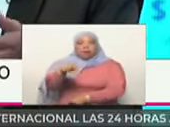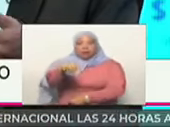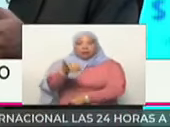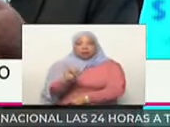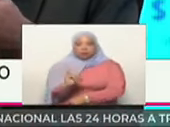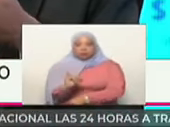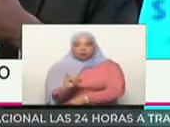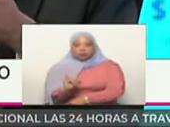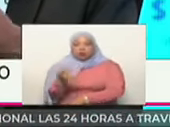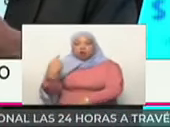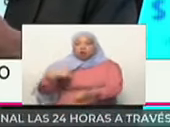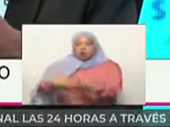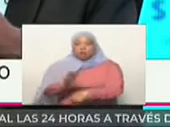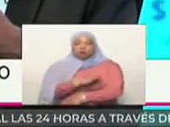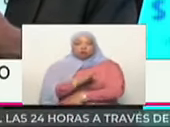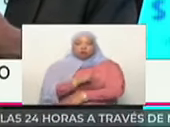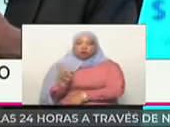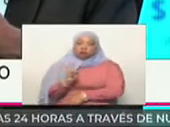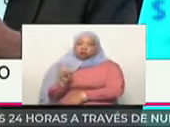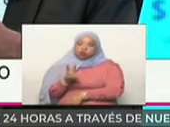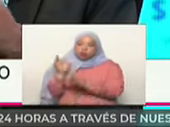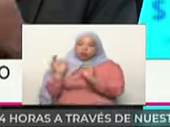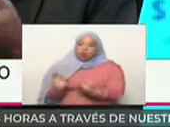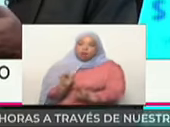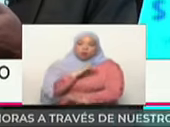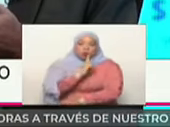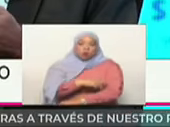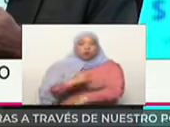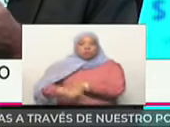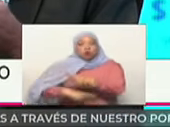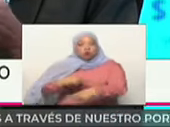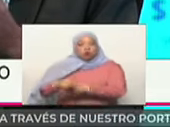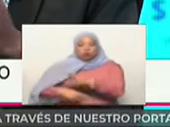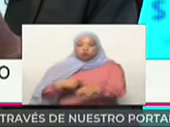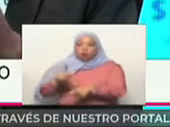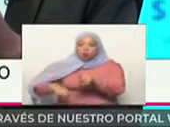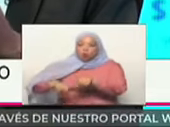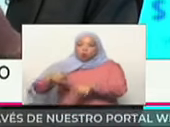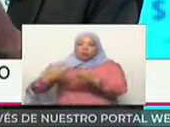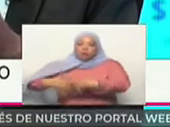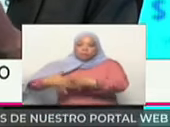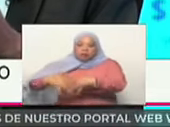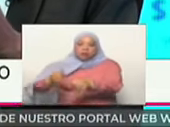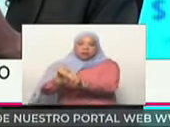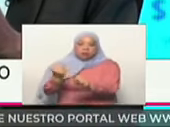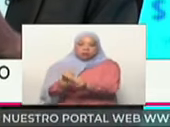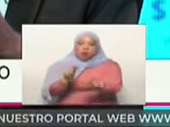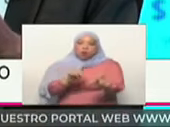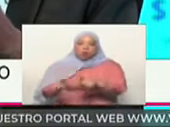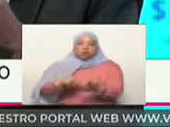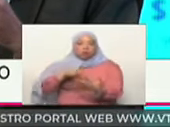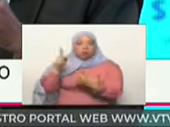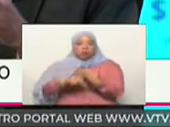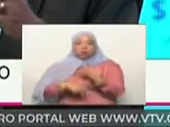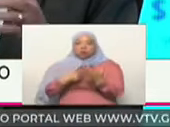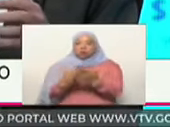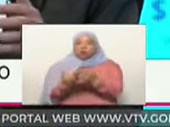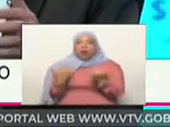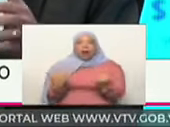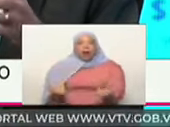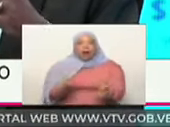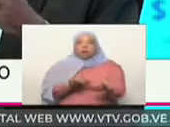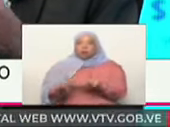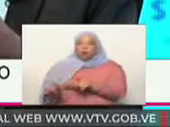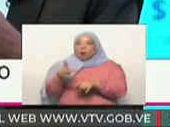nacional, mantener la fortaleza de la producción, y que el plan que estamos estableciendo no solamente logre